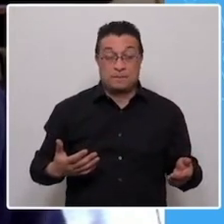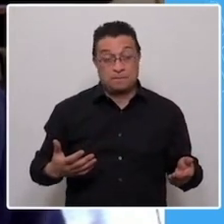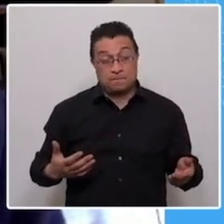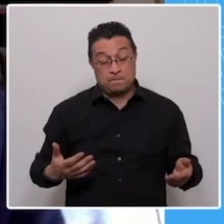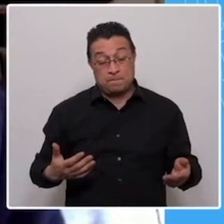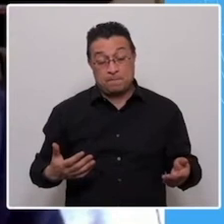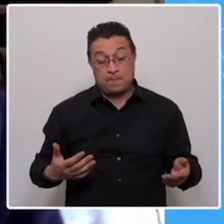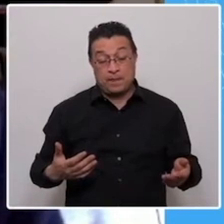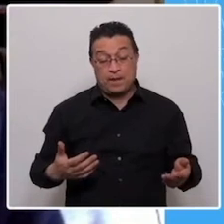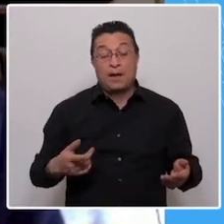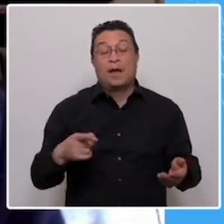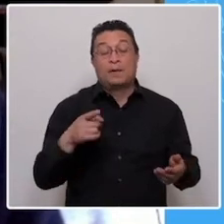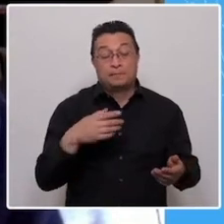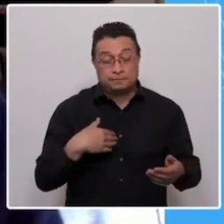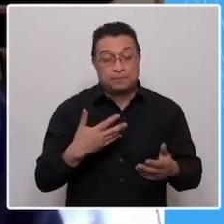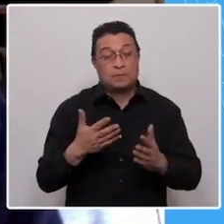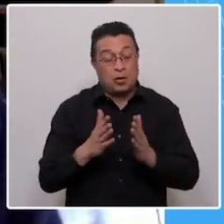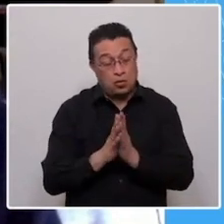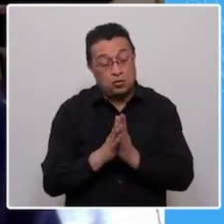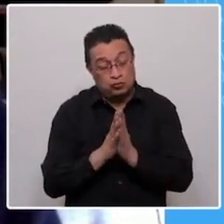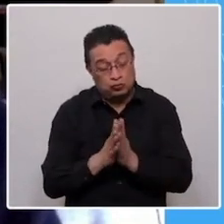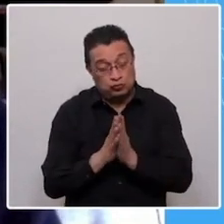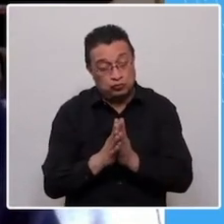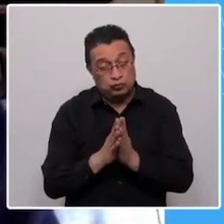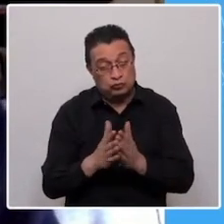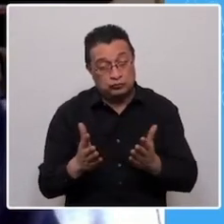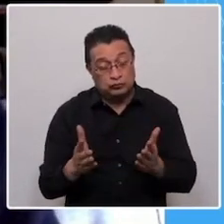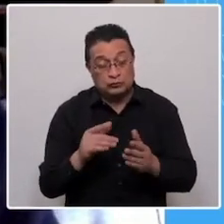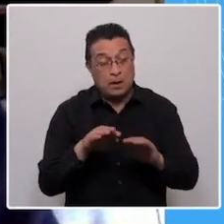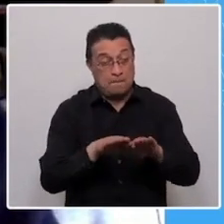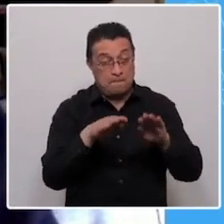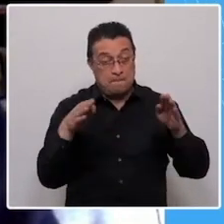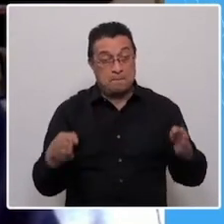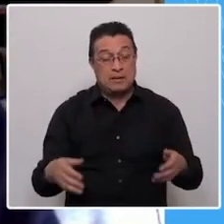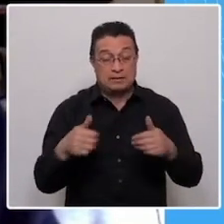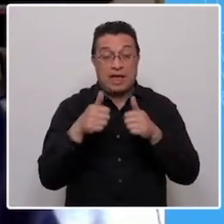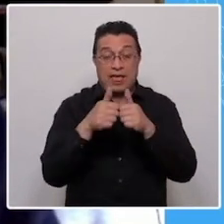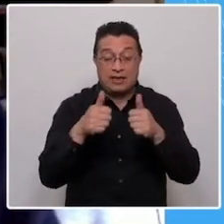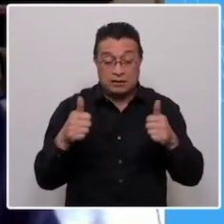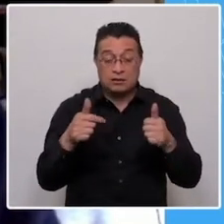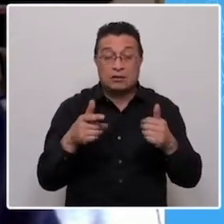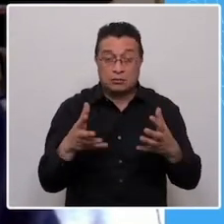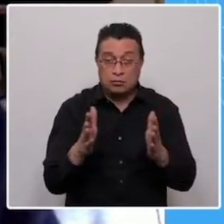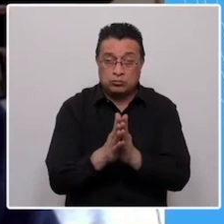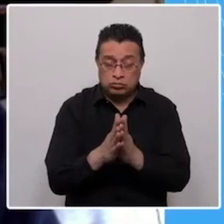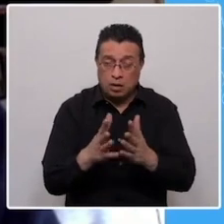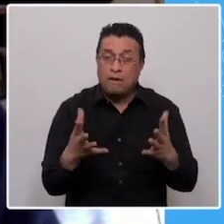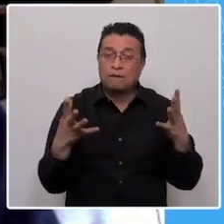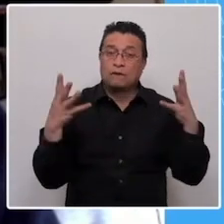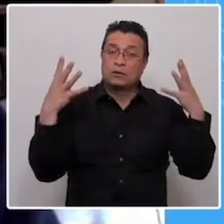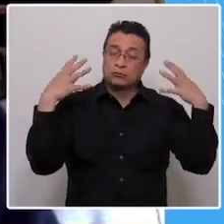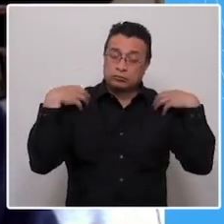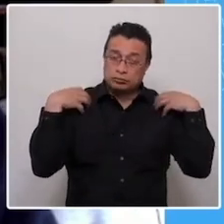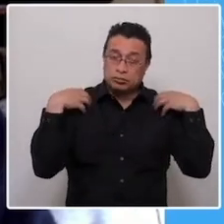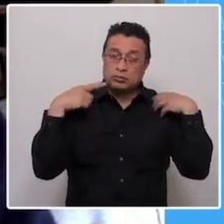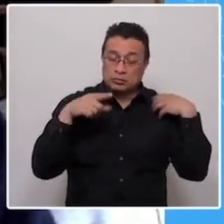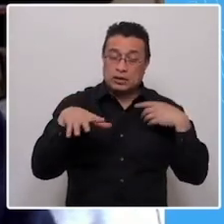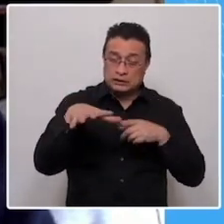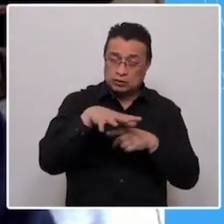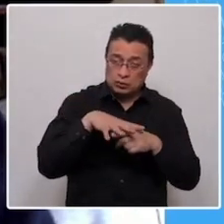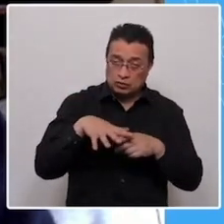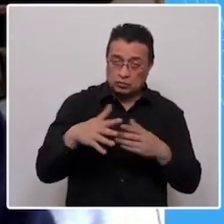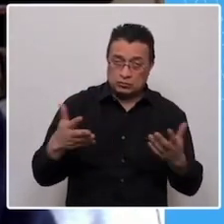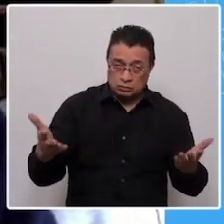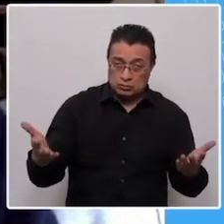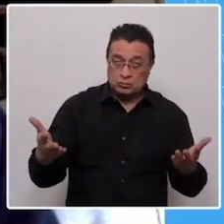Por lo que ruego que la mesa directiva se haga cargo de una imputación de esta naturaleza.